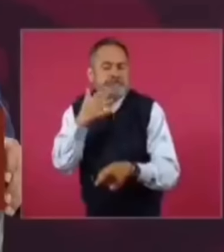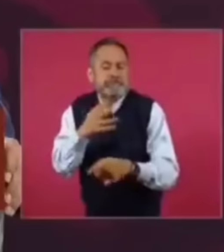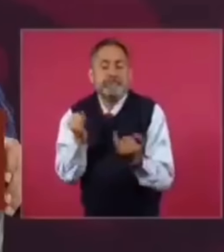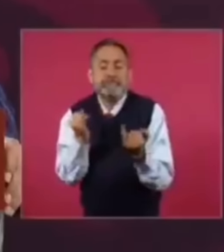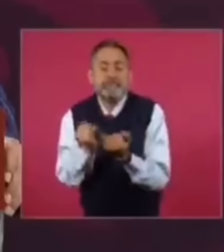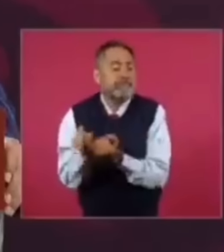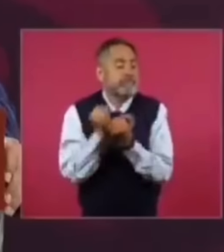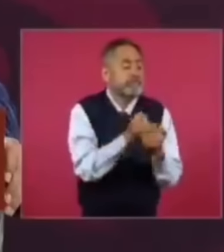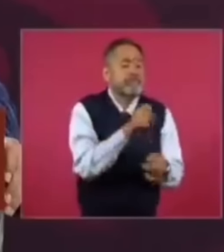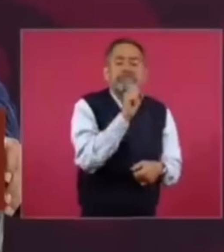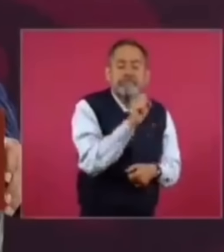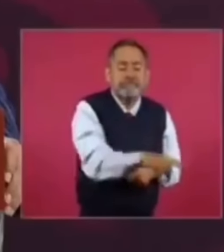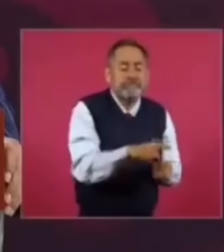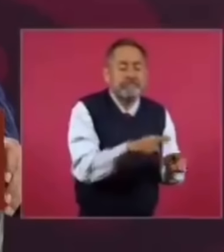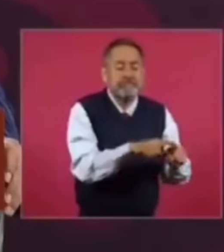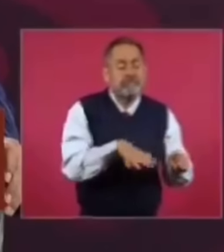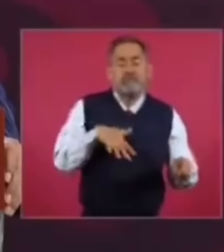bien